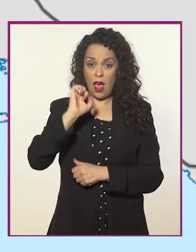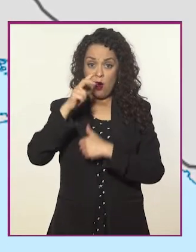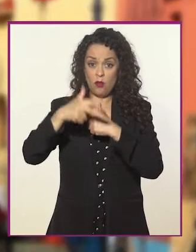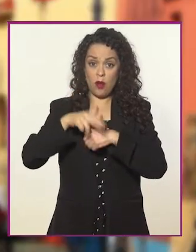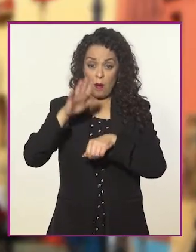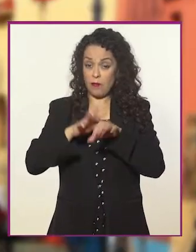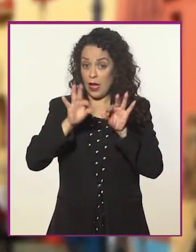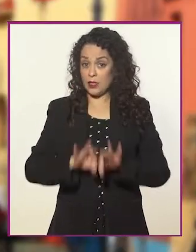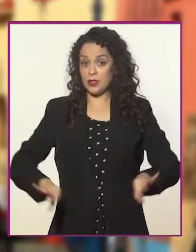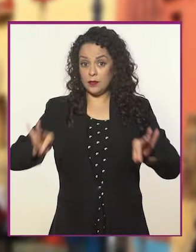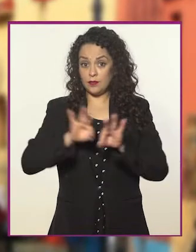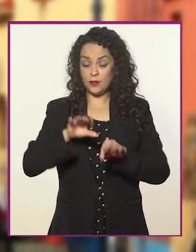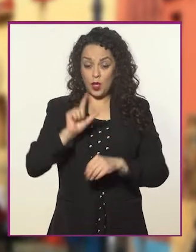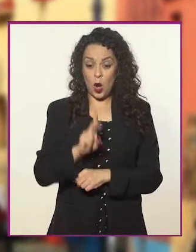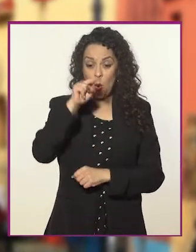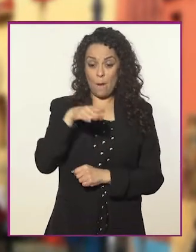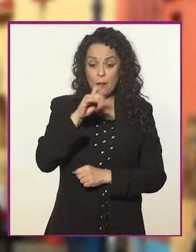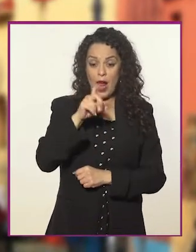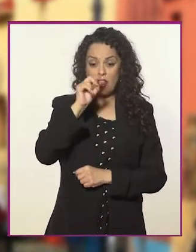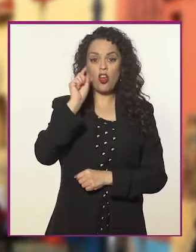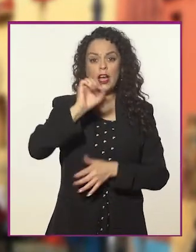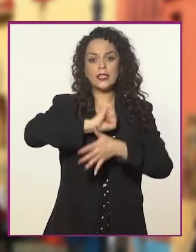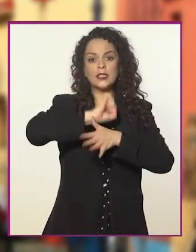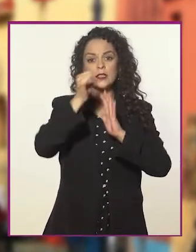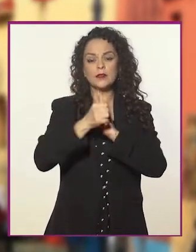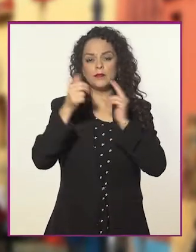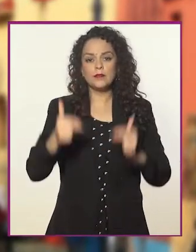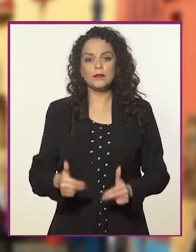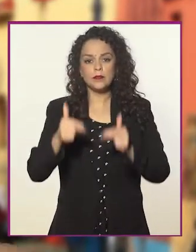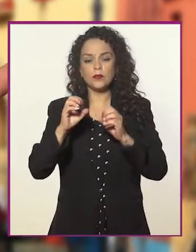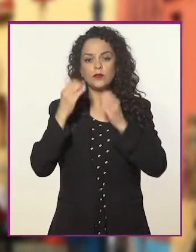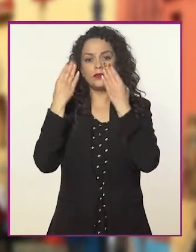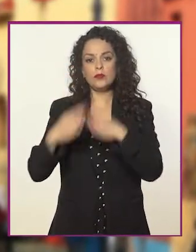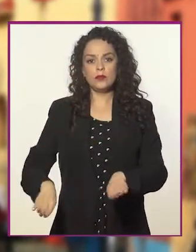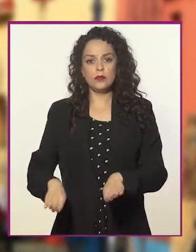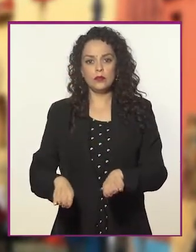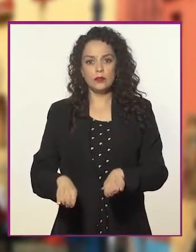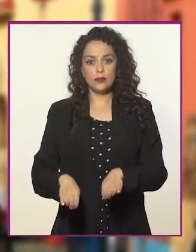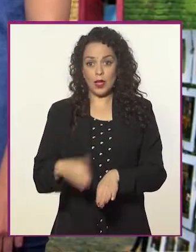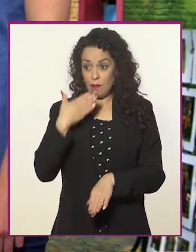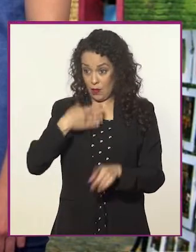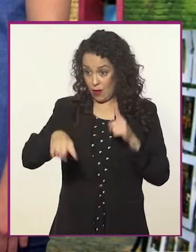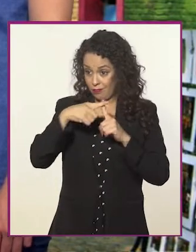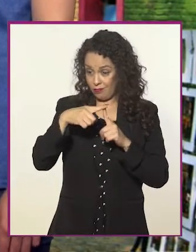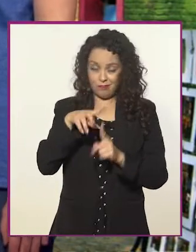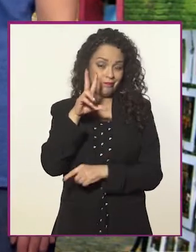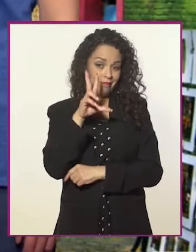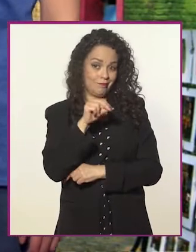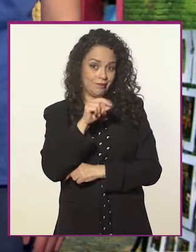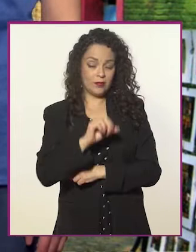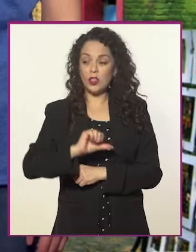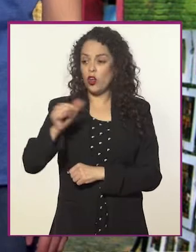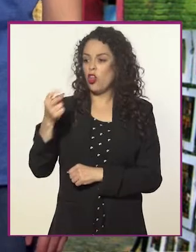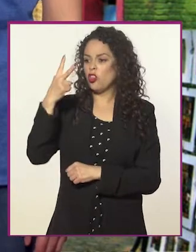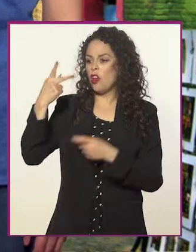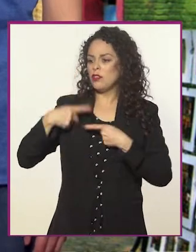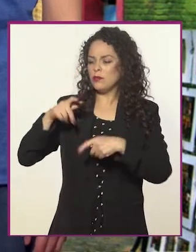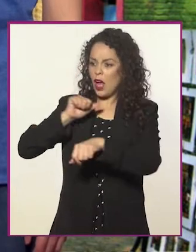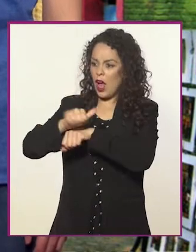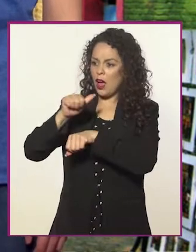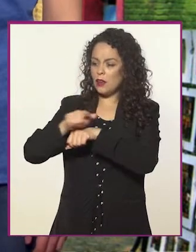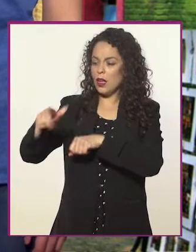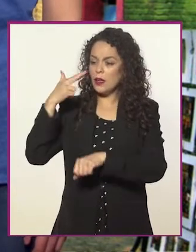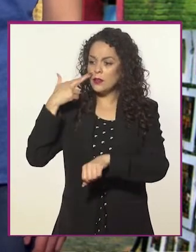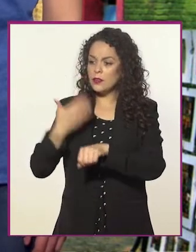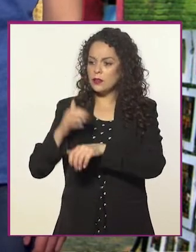Europa. Lombardo se volvió sinónimo de comerciante o banquero, no en un buen sentido. También dos personajes argentinos